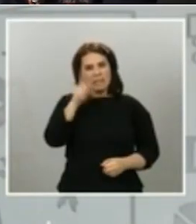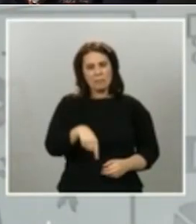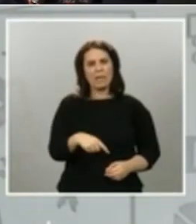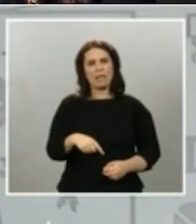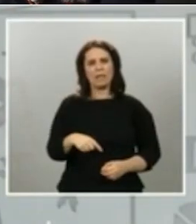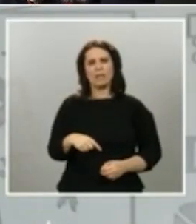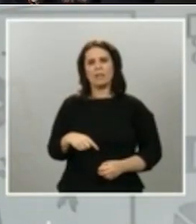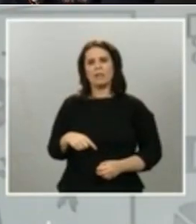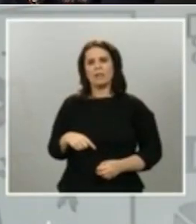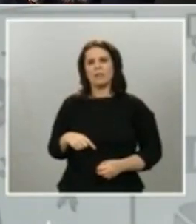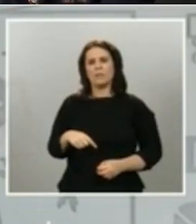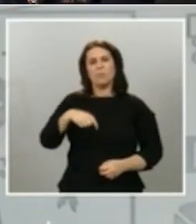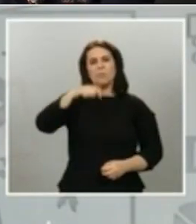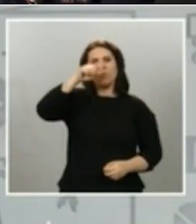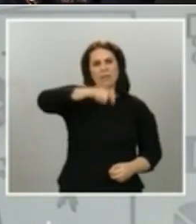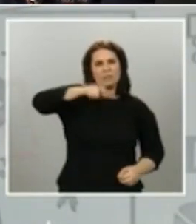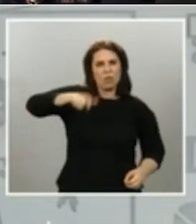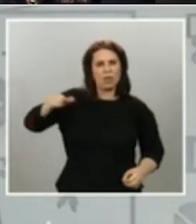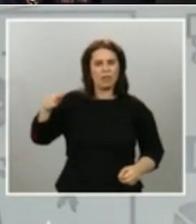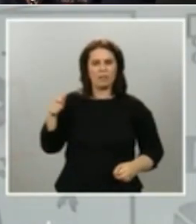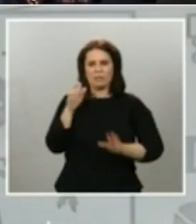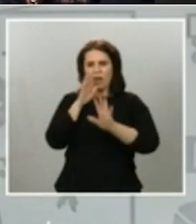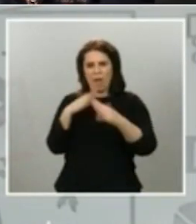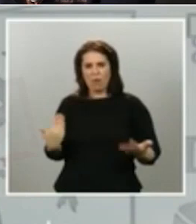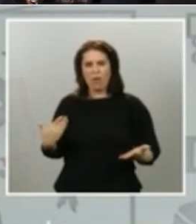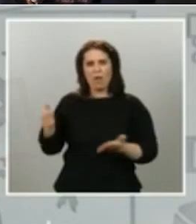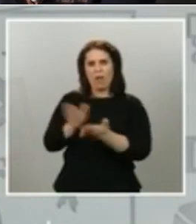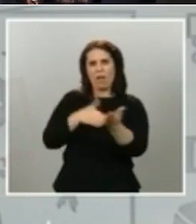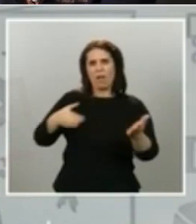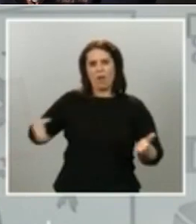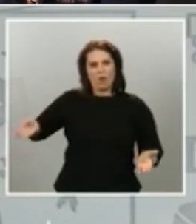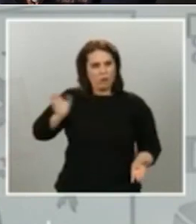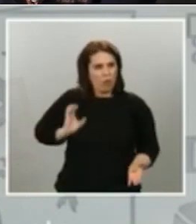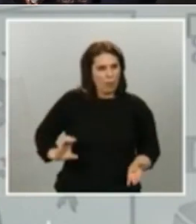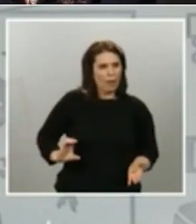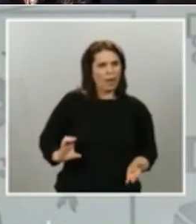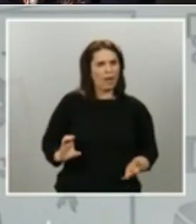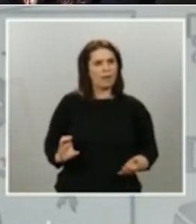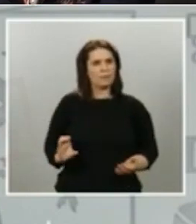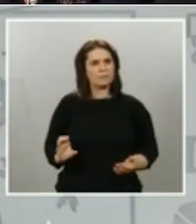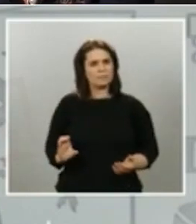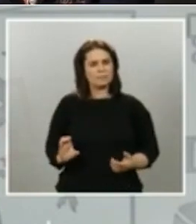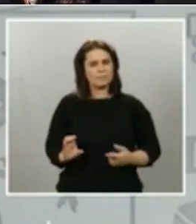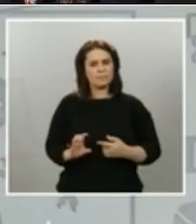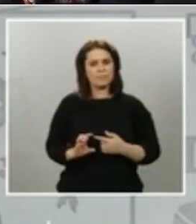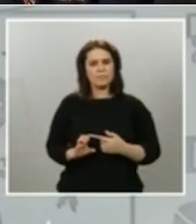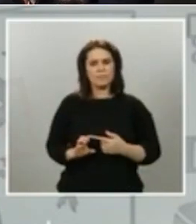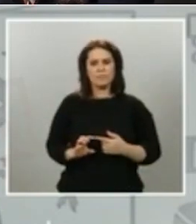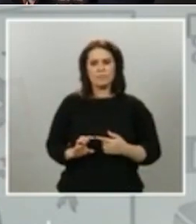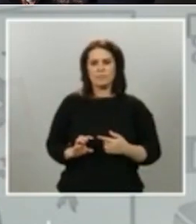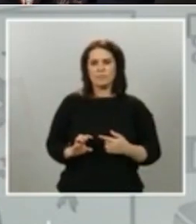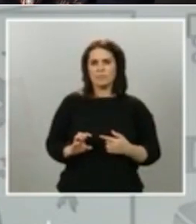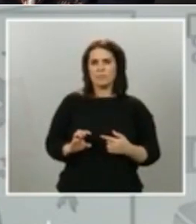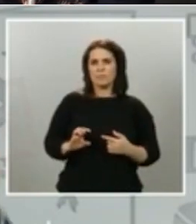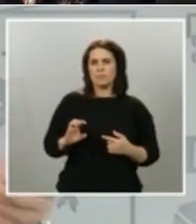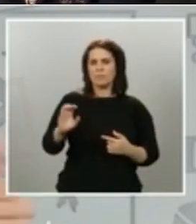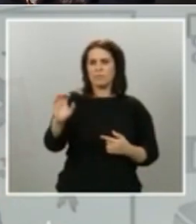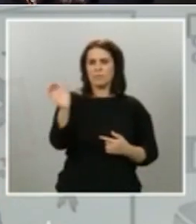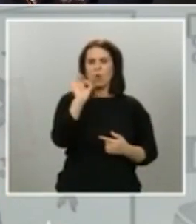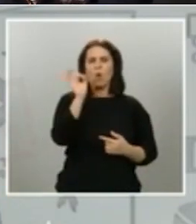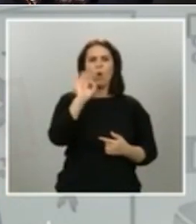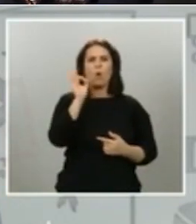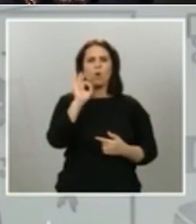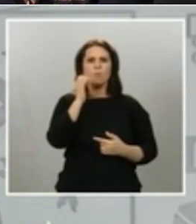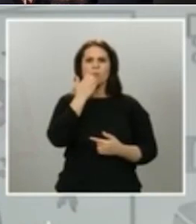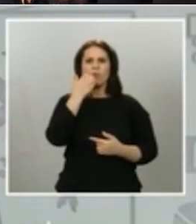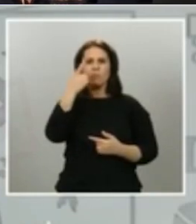política que yo llamo anti política sobre la salud de los españoles y no sólo sobre la salud sobre la propia vida de los